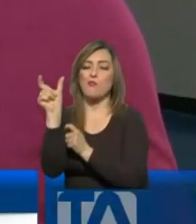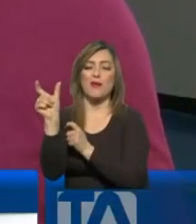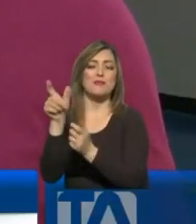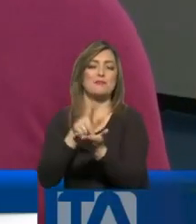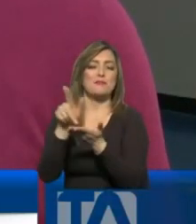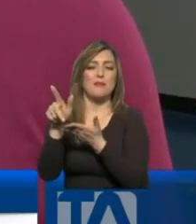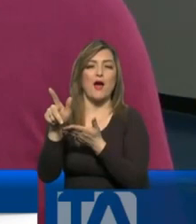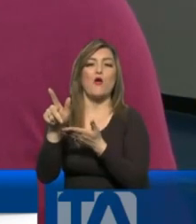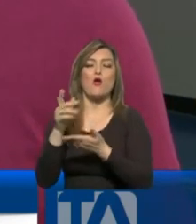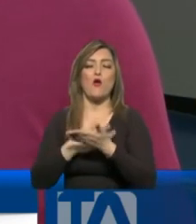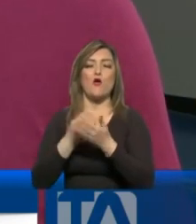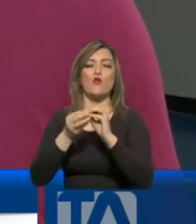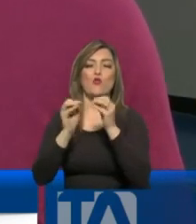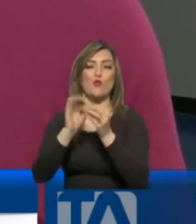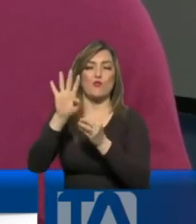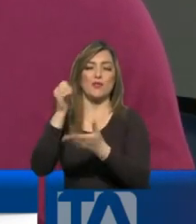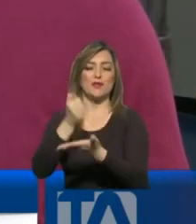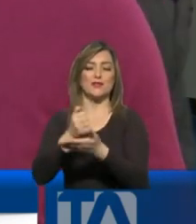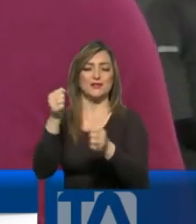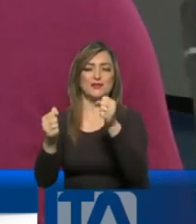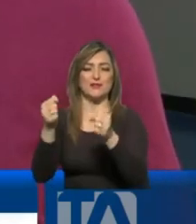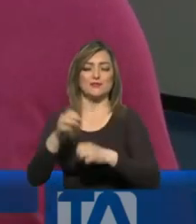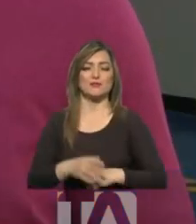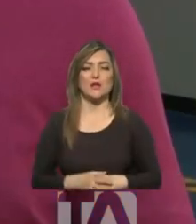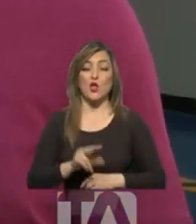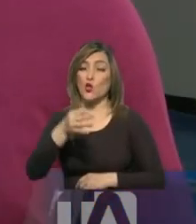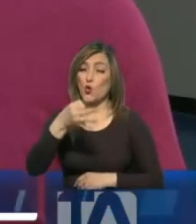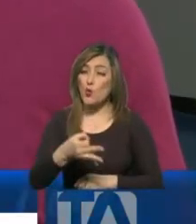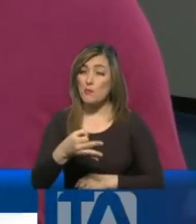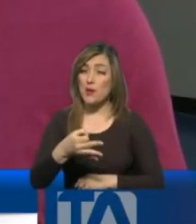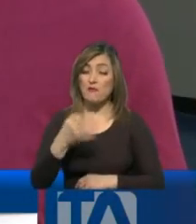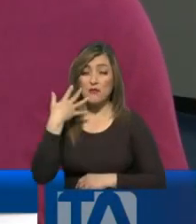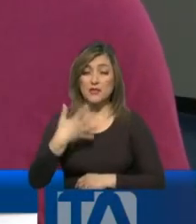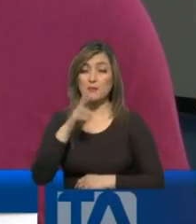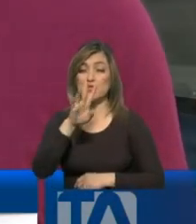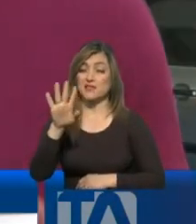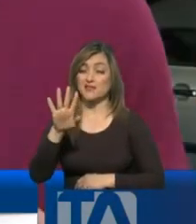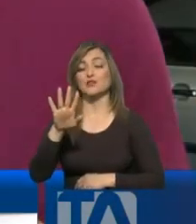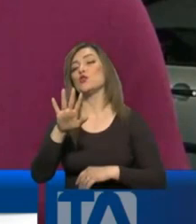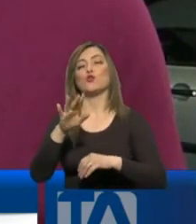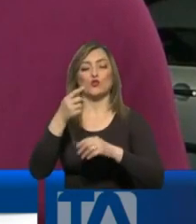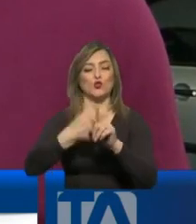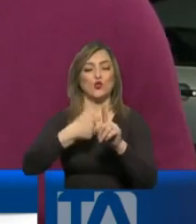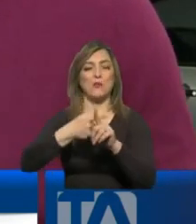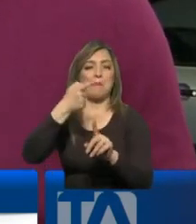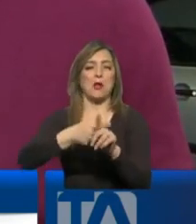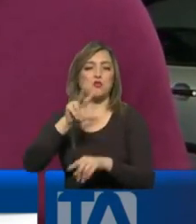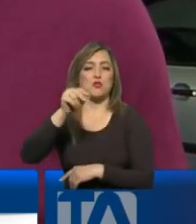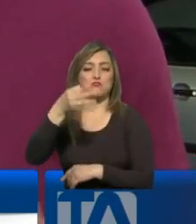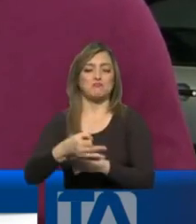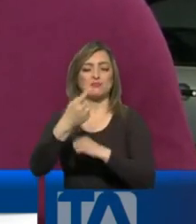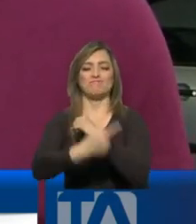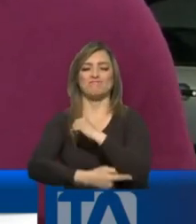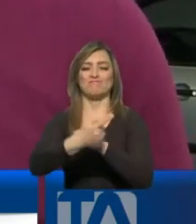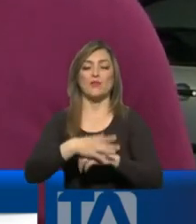corresponde, tanto revisión técnica vehicular como matriculación, tienen un recargo de $25 por no hacerlo en el mes y $50 en el